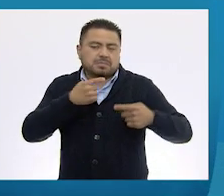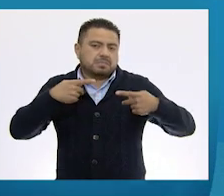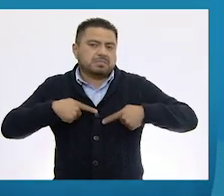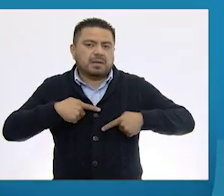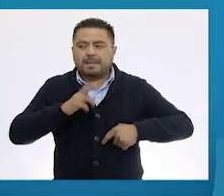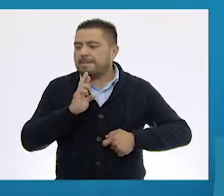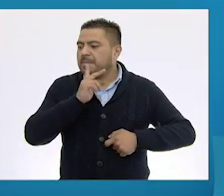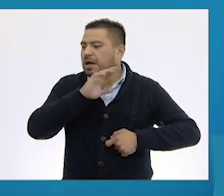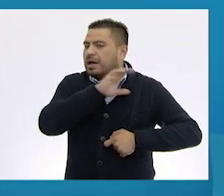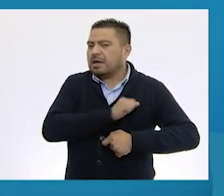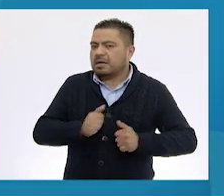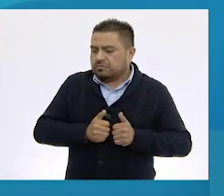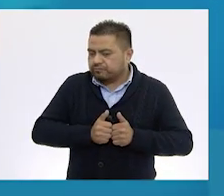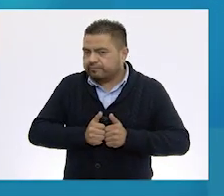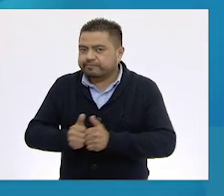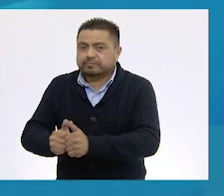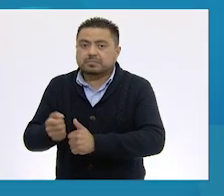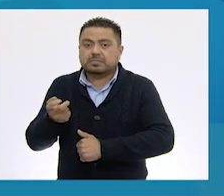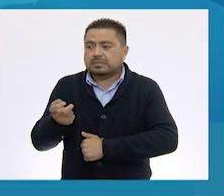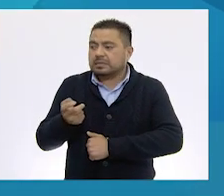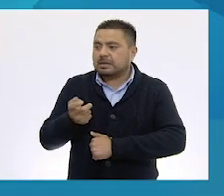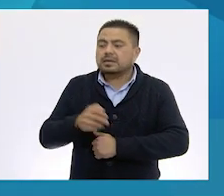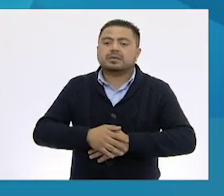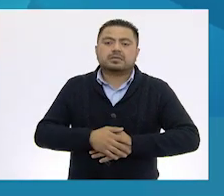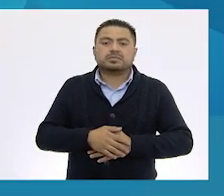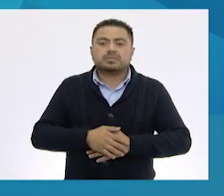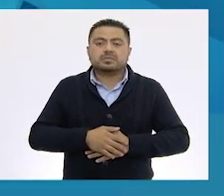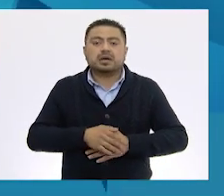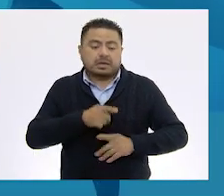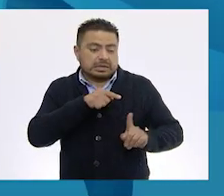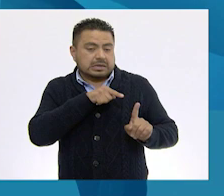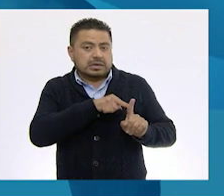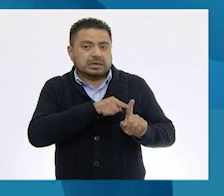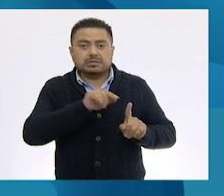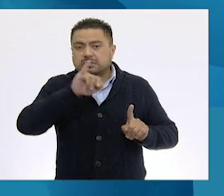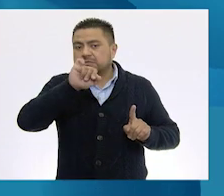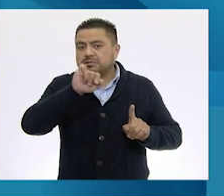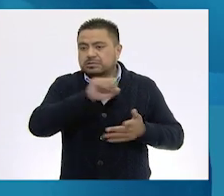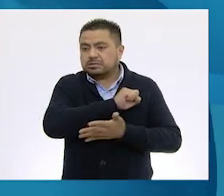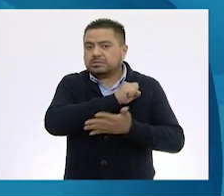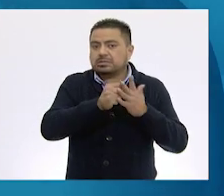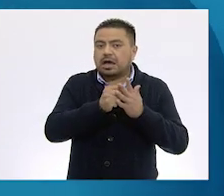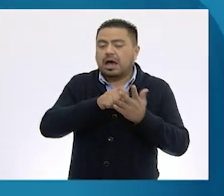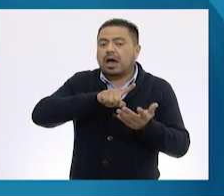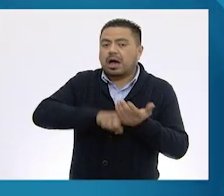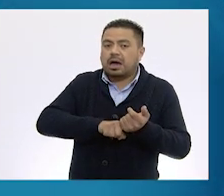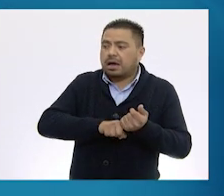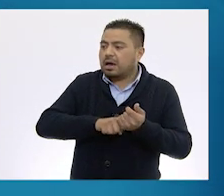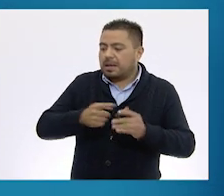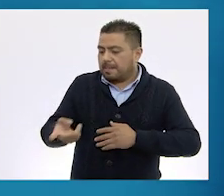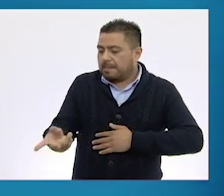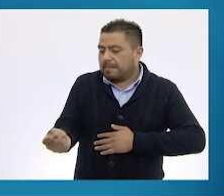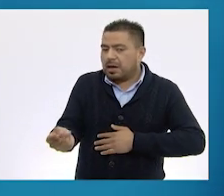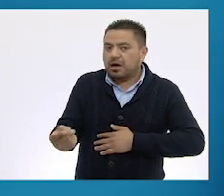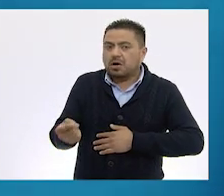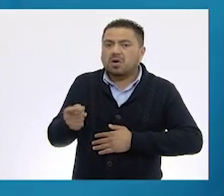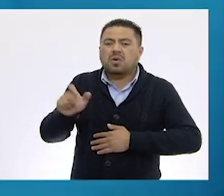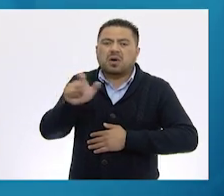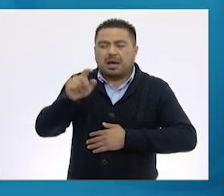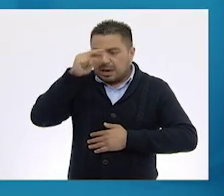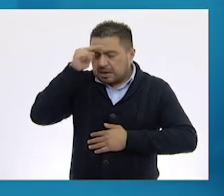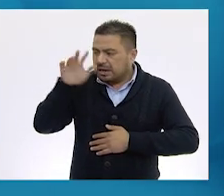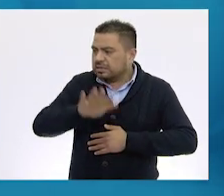mejor acompañante del hombre. Pero en segundo lugar, el símbolo del perro. El perro para los antiguos